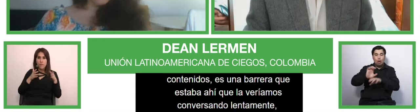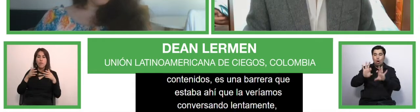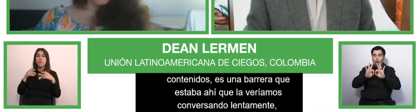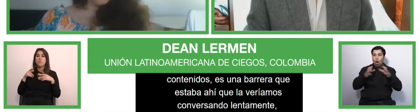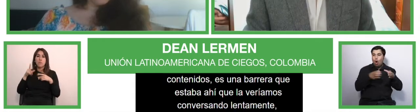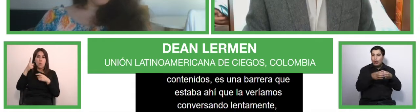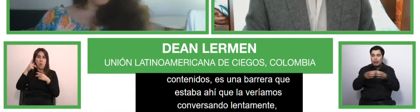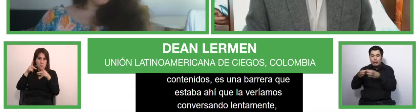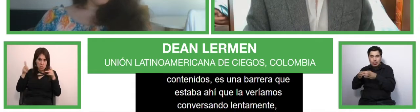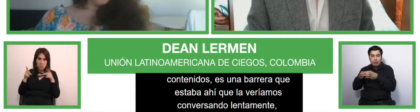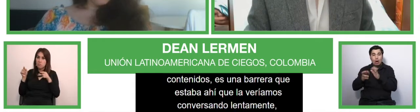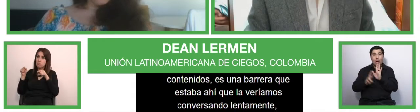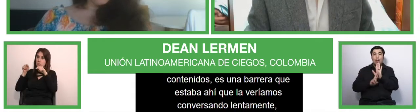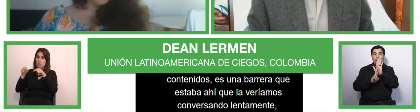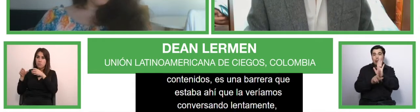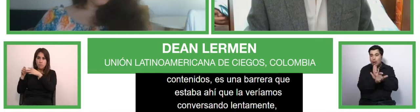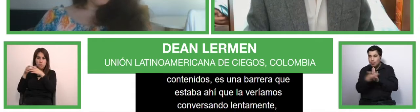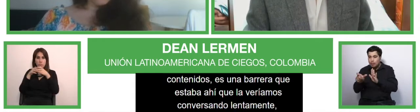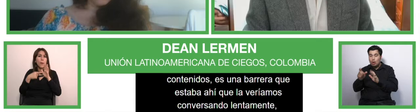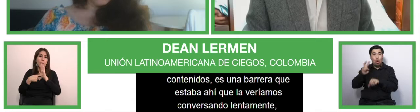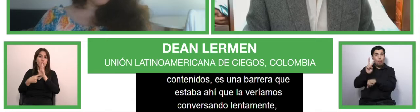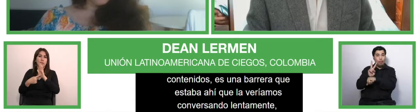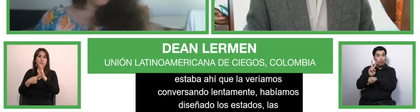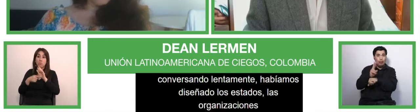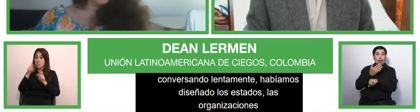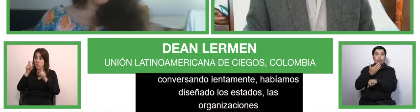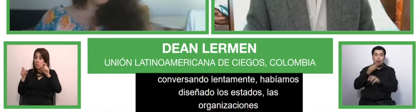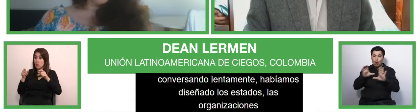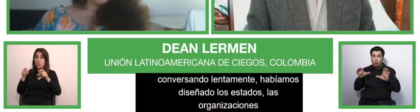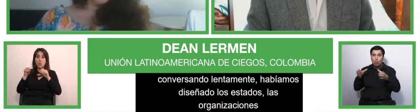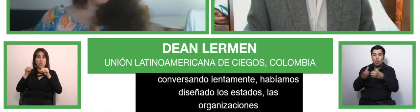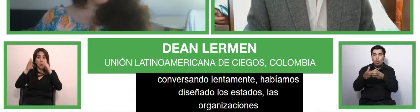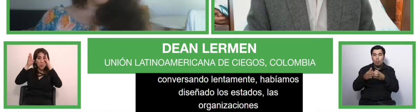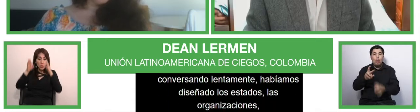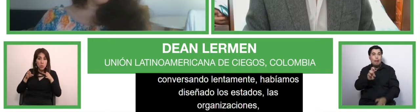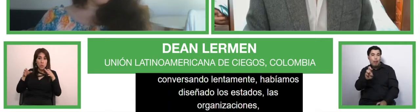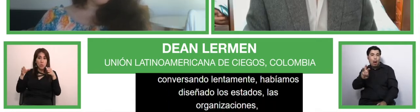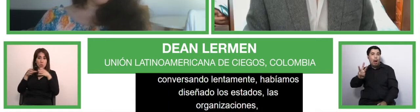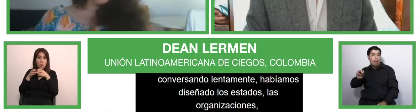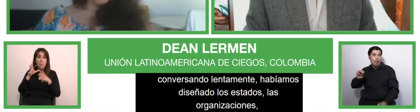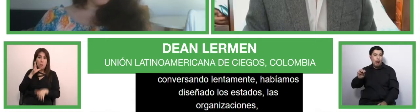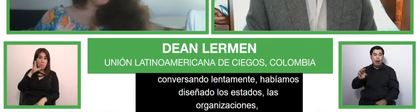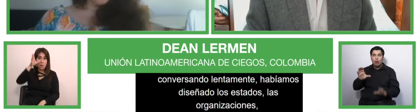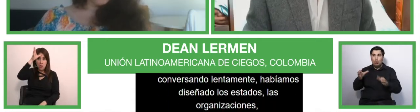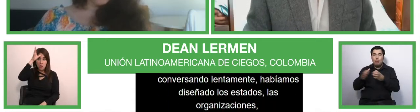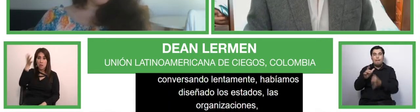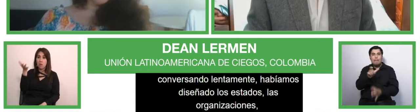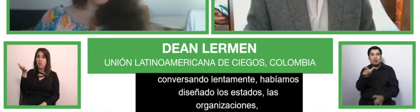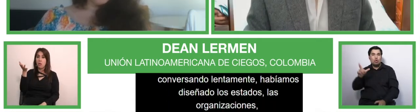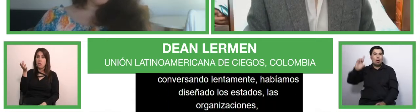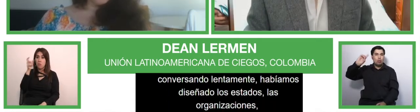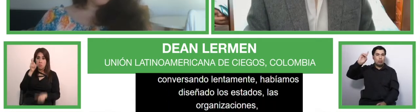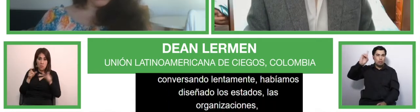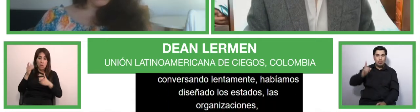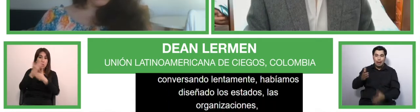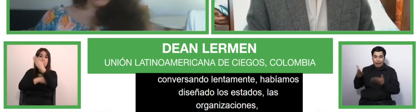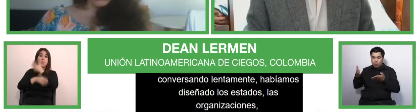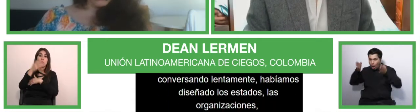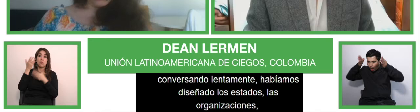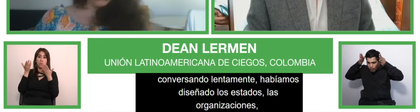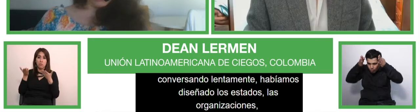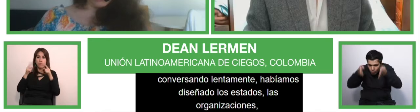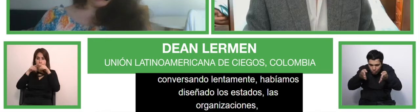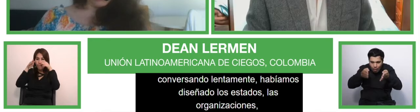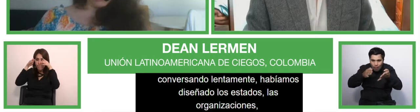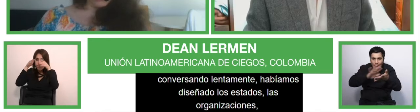personas con discapacidad, los maestros y los grupos de padres de personas con discapacidad, que apuntaba a resolver todo